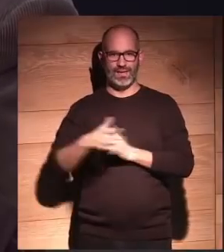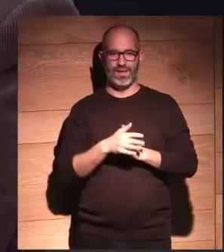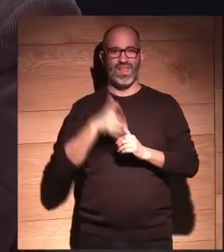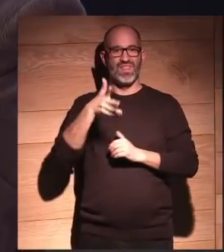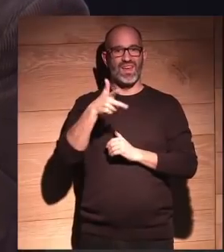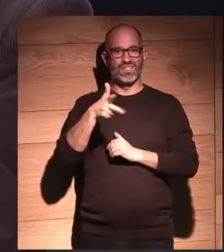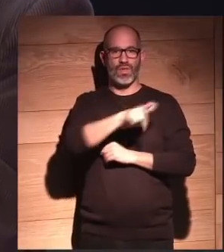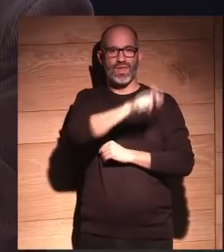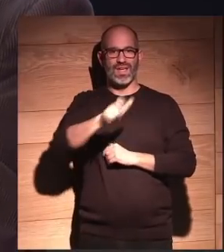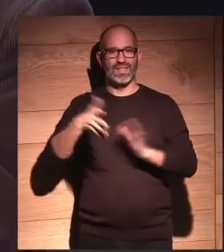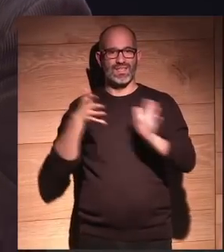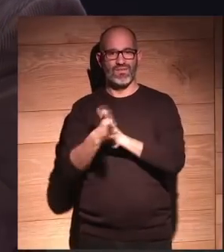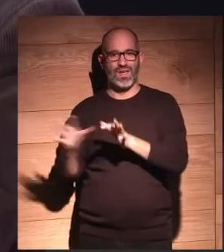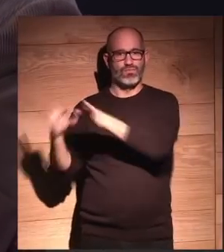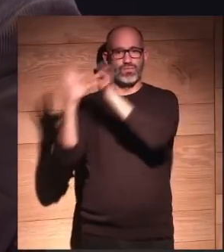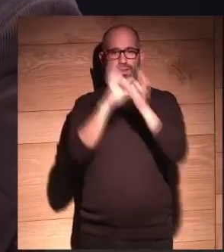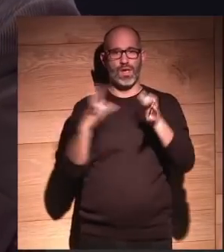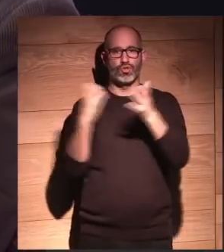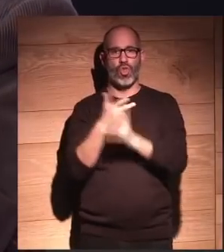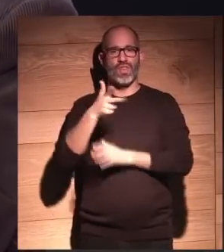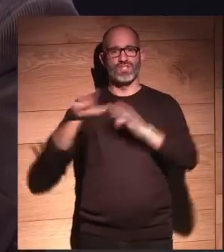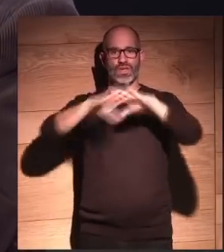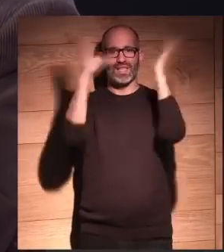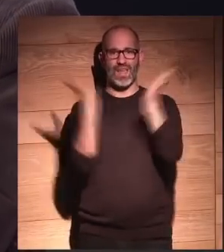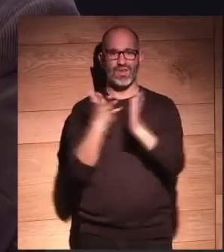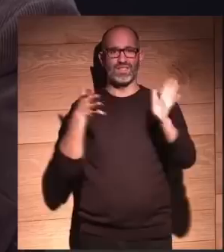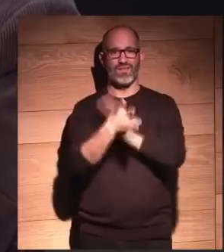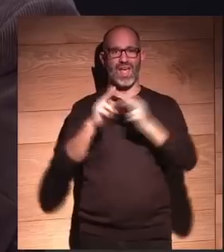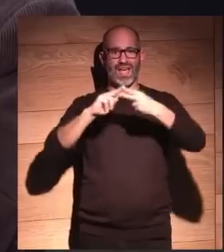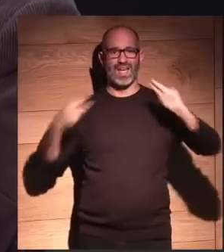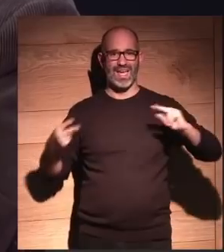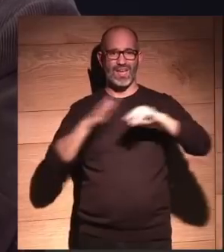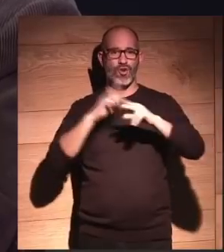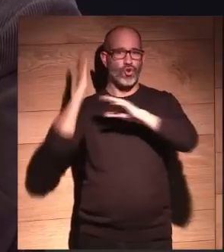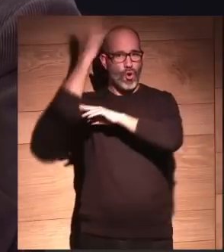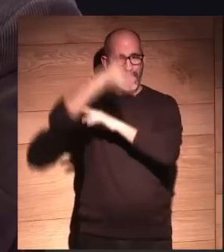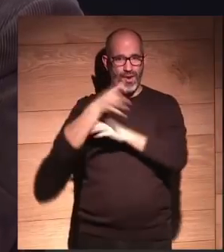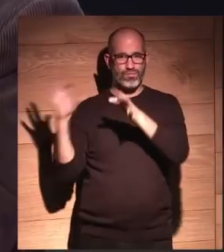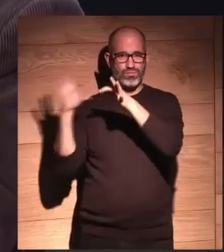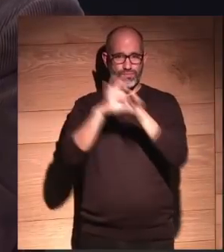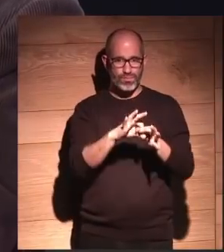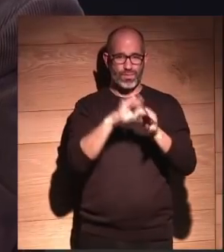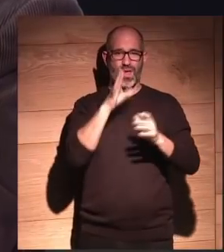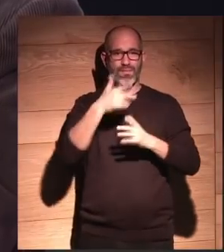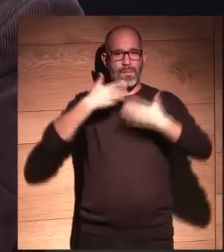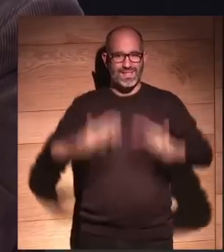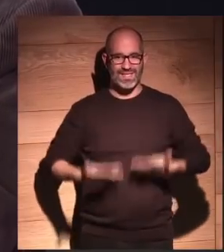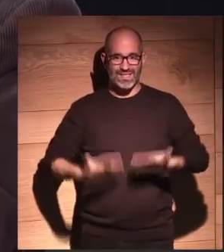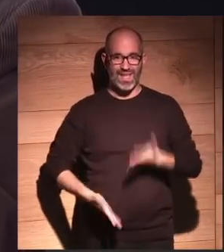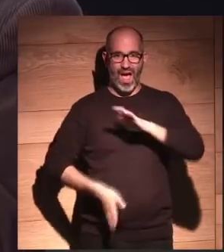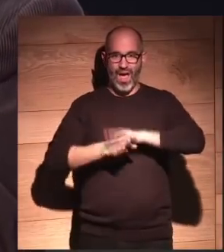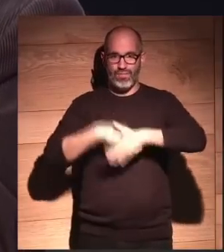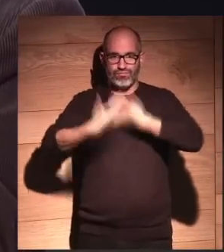El derecho de gentes que da origen a todo el derecho internacional es un gen romano que está pendiente, que está presente en este